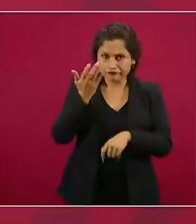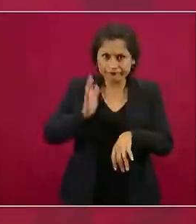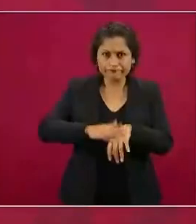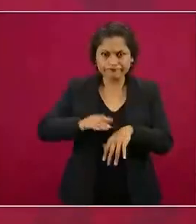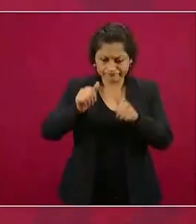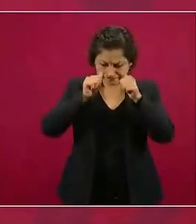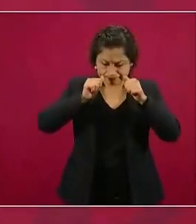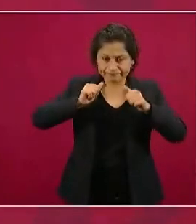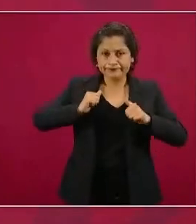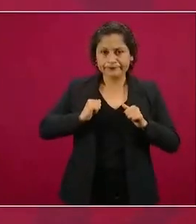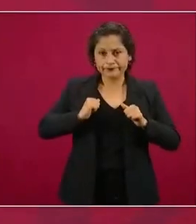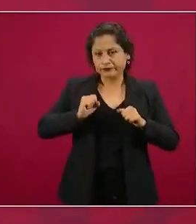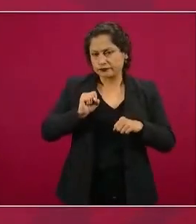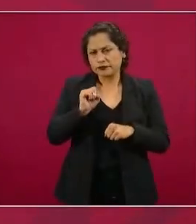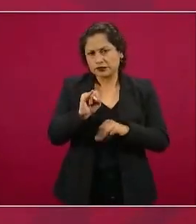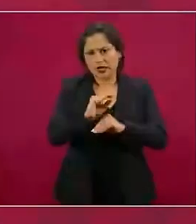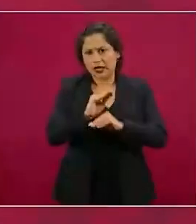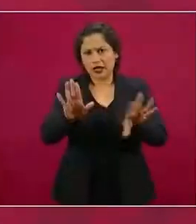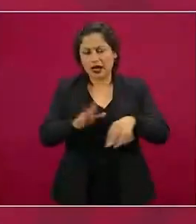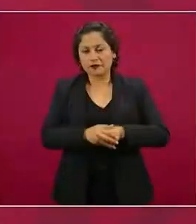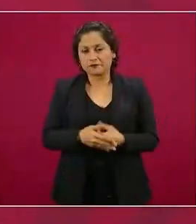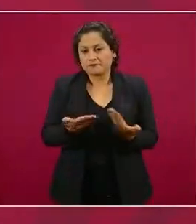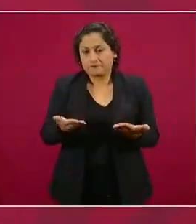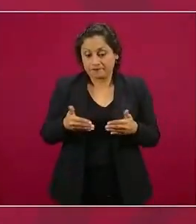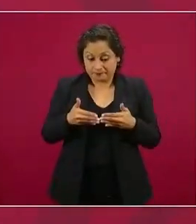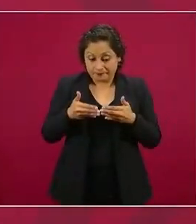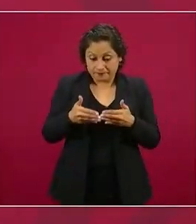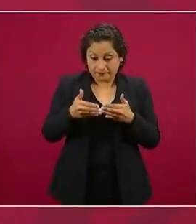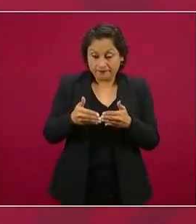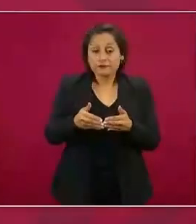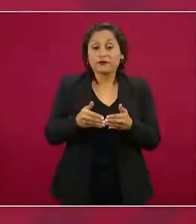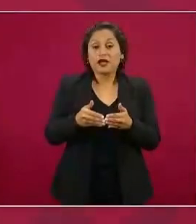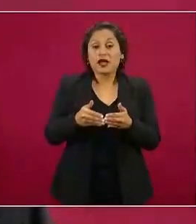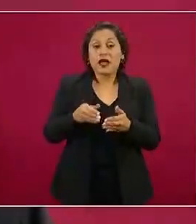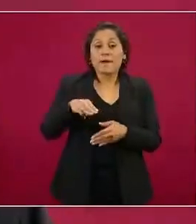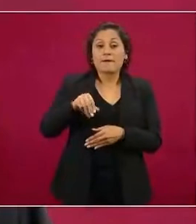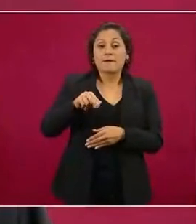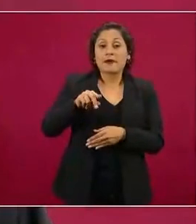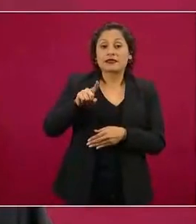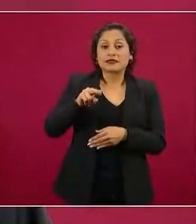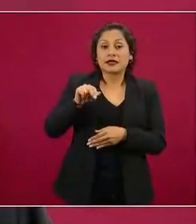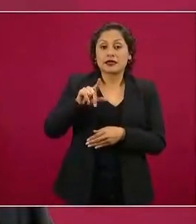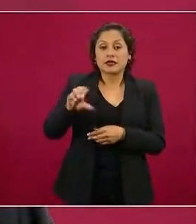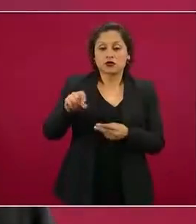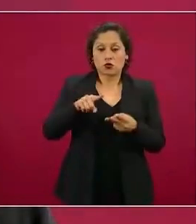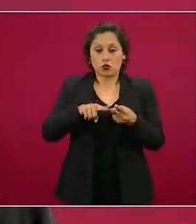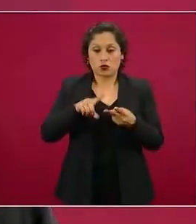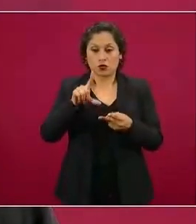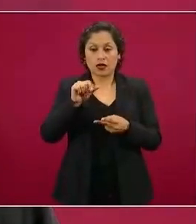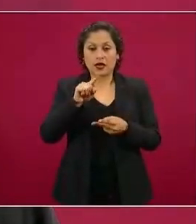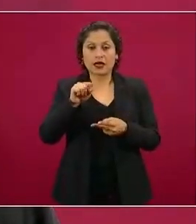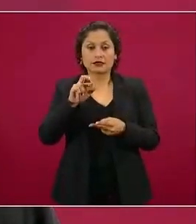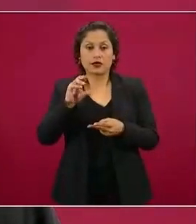y Manzanillo y Lázaro Cárdenas son muy importantes,